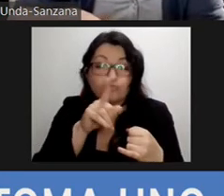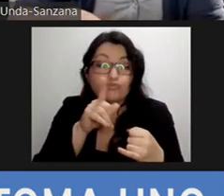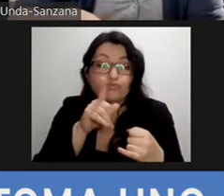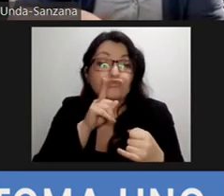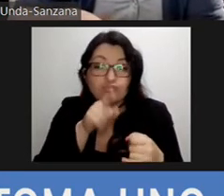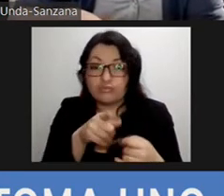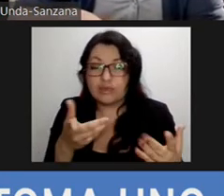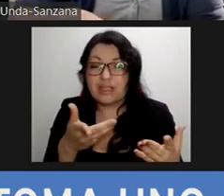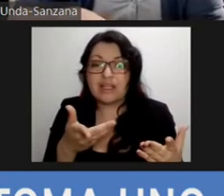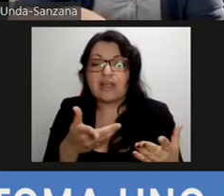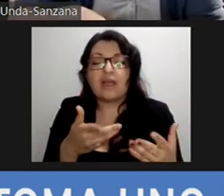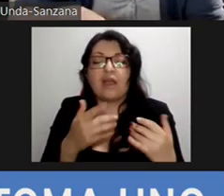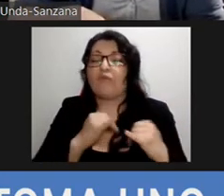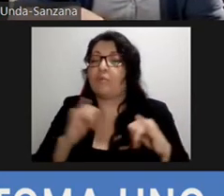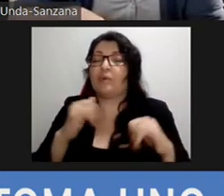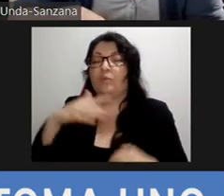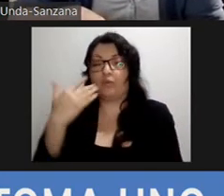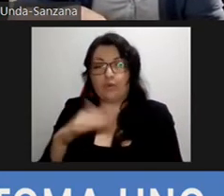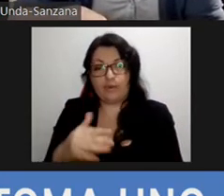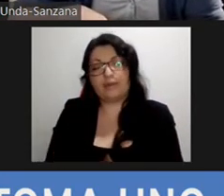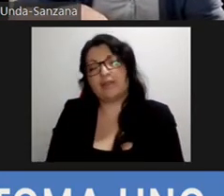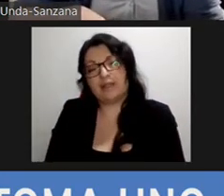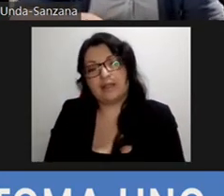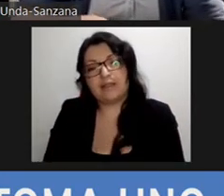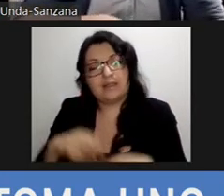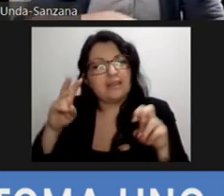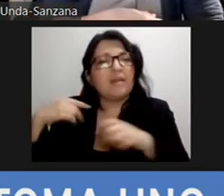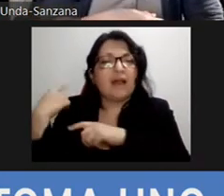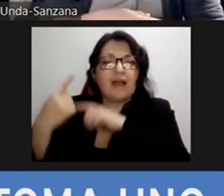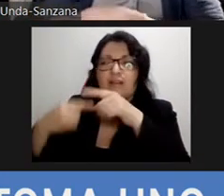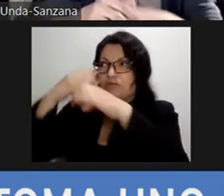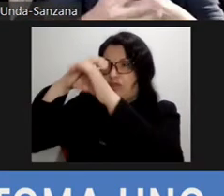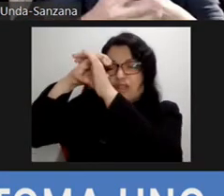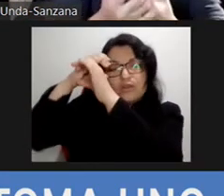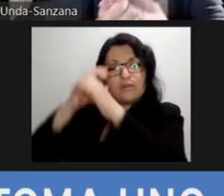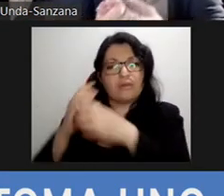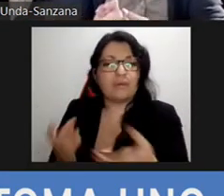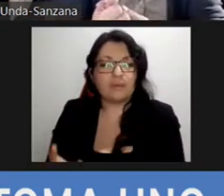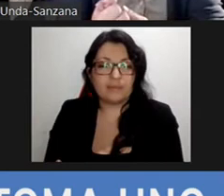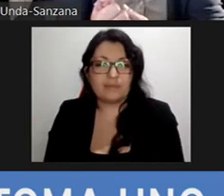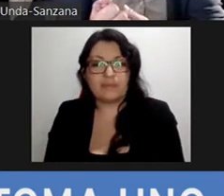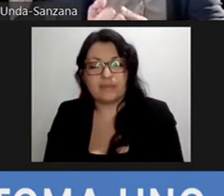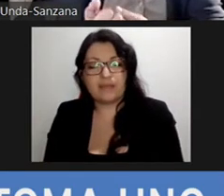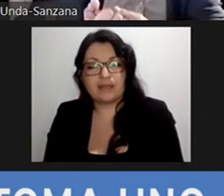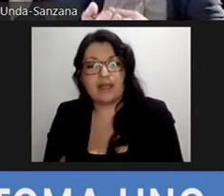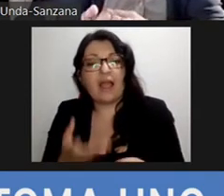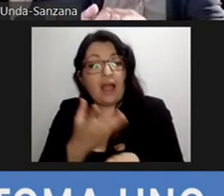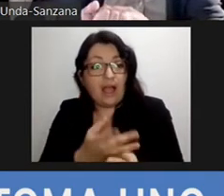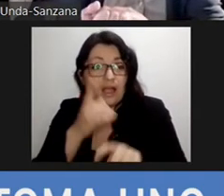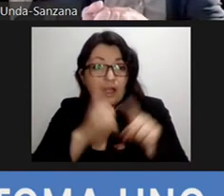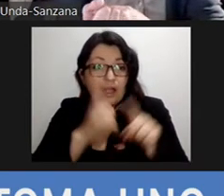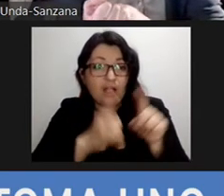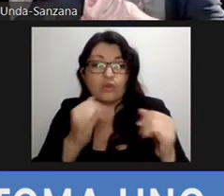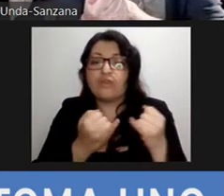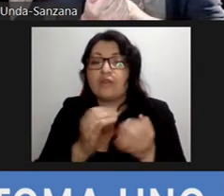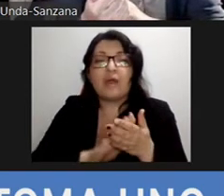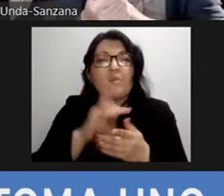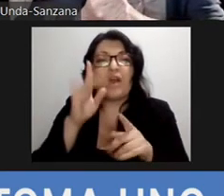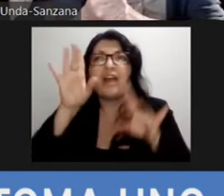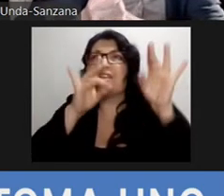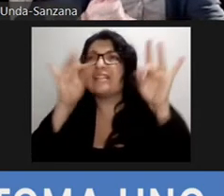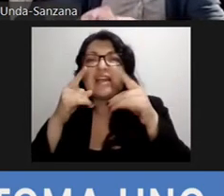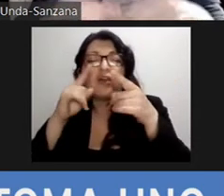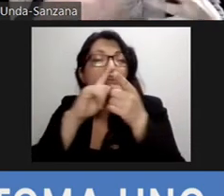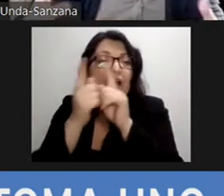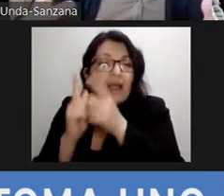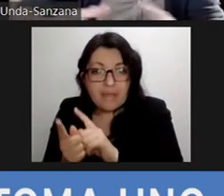tomaron, son datos bien fundamentales en la historia de la astronomía. Hay datos que fueron tomados de estrellas